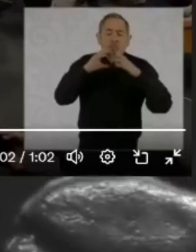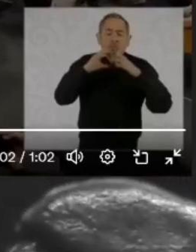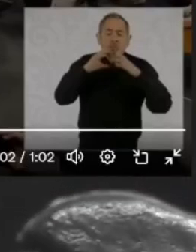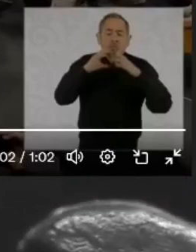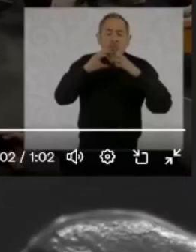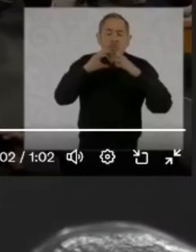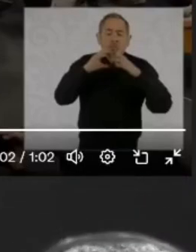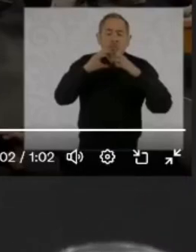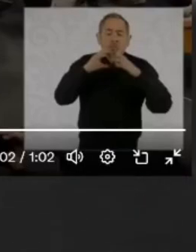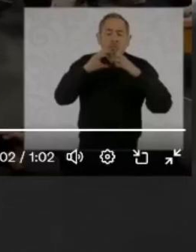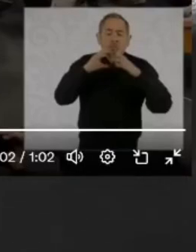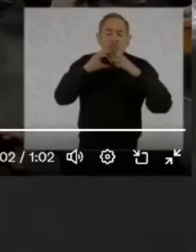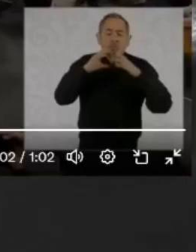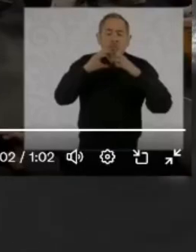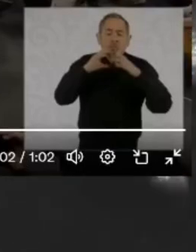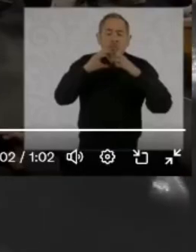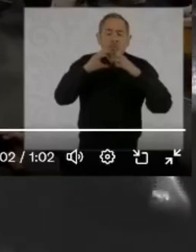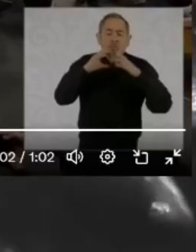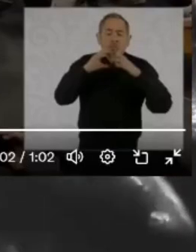10 años.